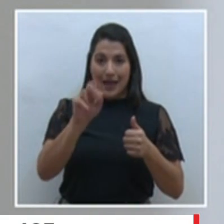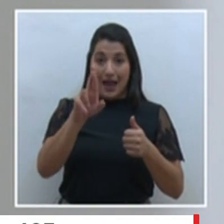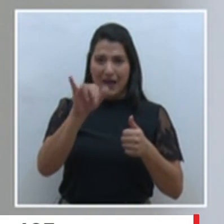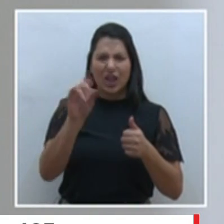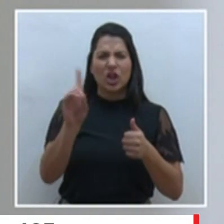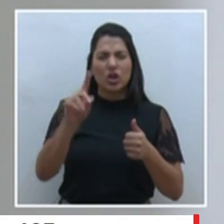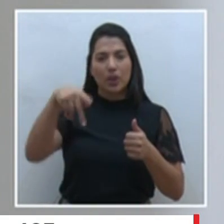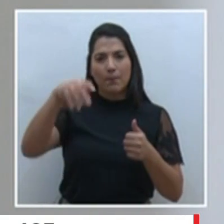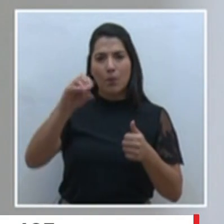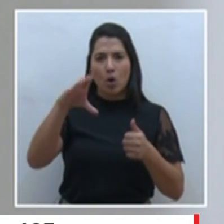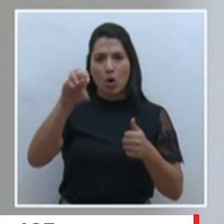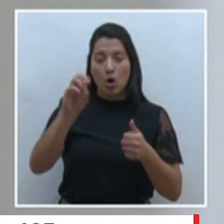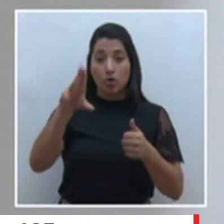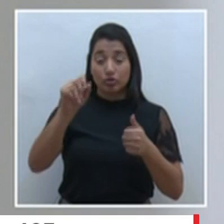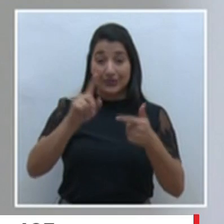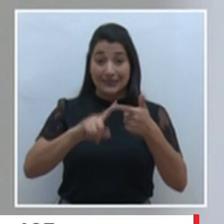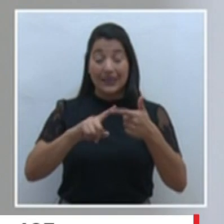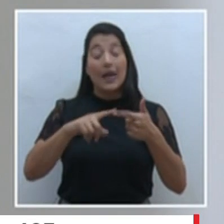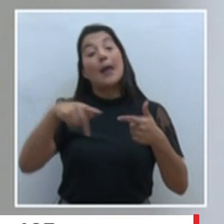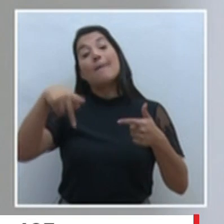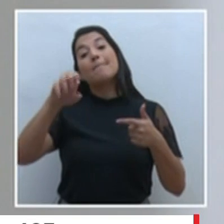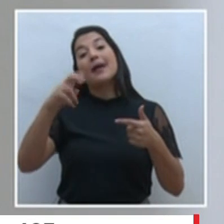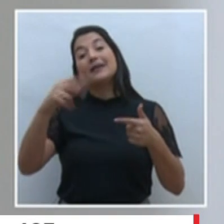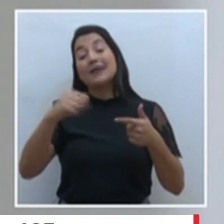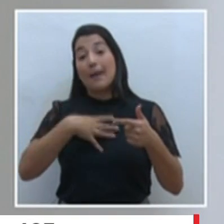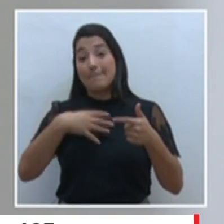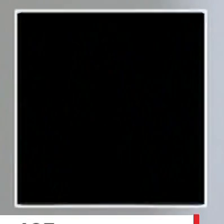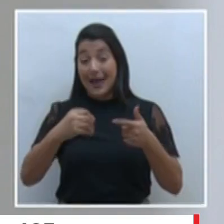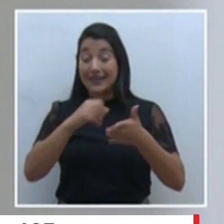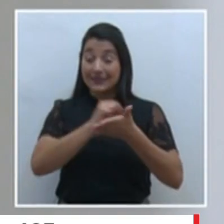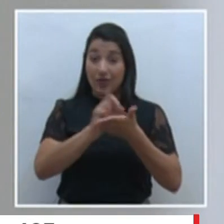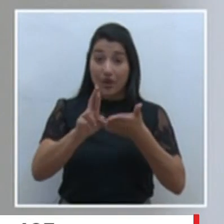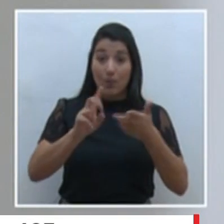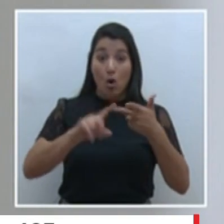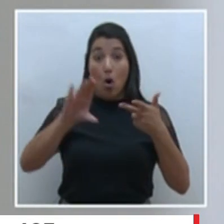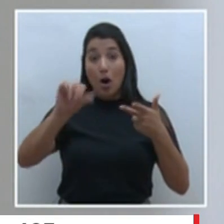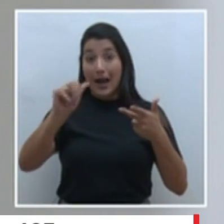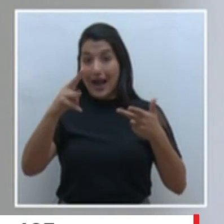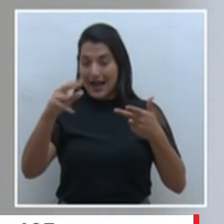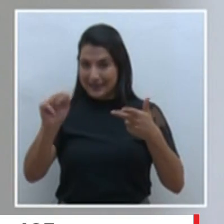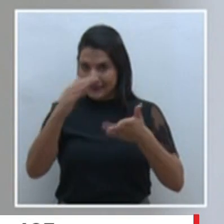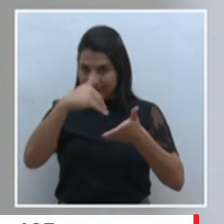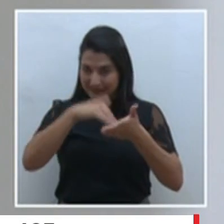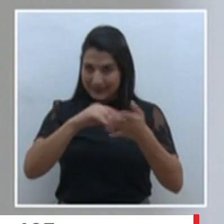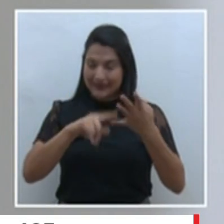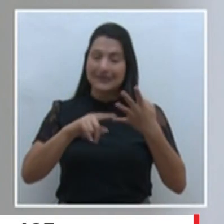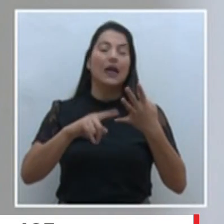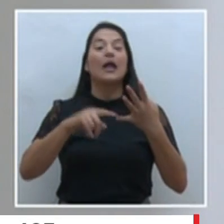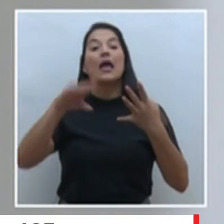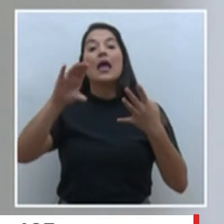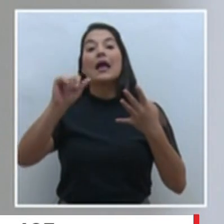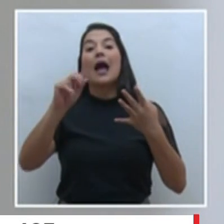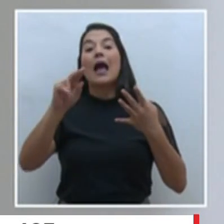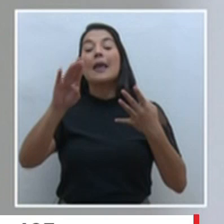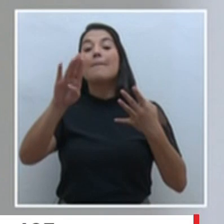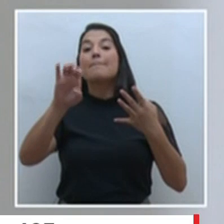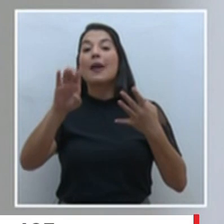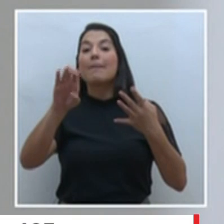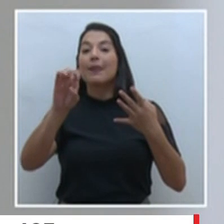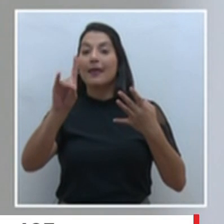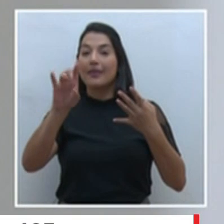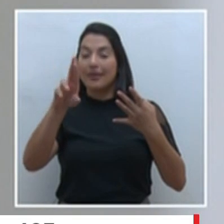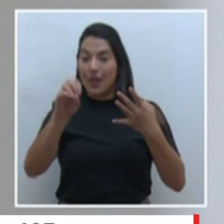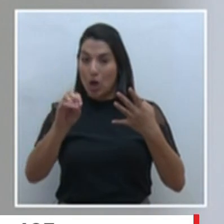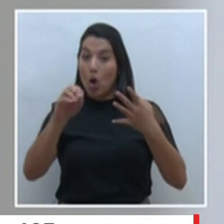Blancas en San Ramón, Cañas y Bebedero en el cantón de Cañas y Las Juntas en el cantón de Avangares, a partir de este